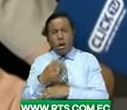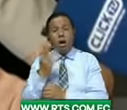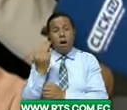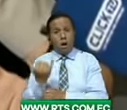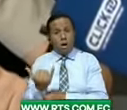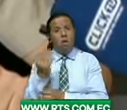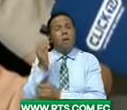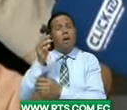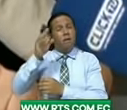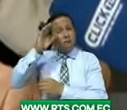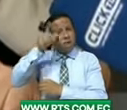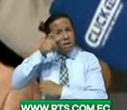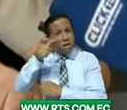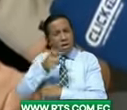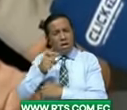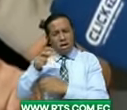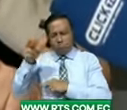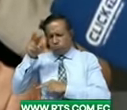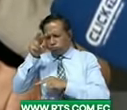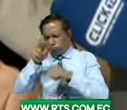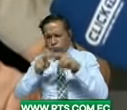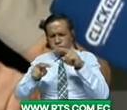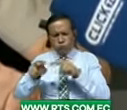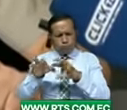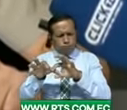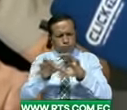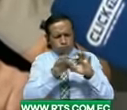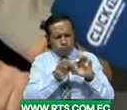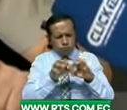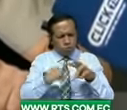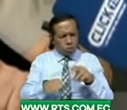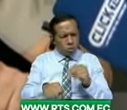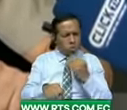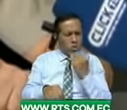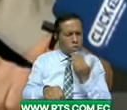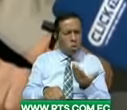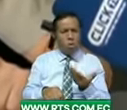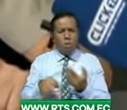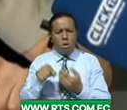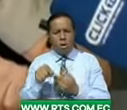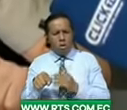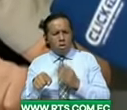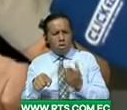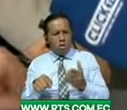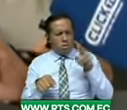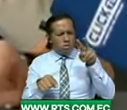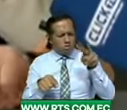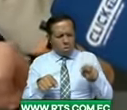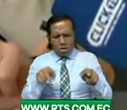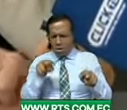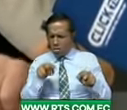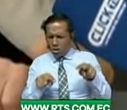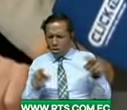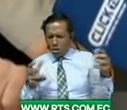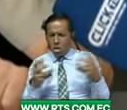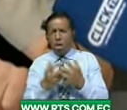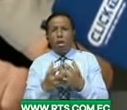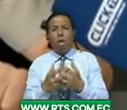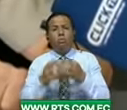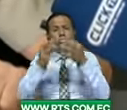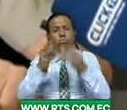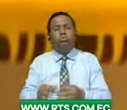siempre trabajando de acuerdo a la ley. Estamos viendo las vinculaciones, cuáles son las personas, los nexos, cómo estaban vestidas. Y si hay la correlación, va